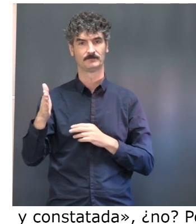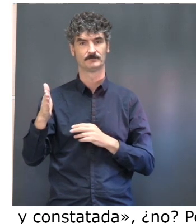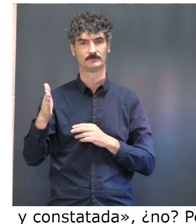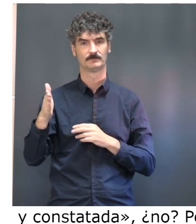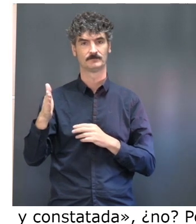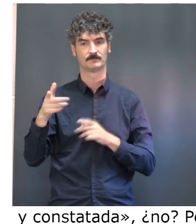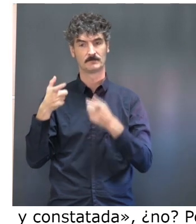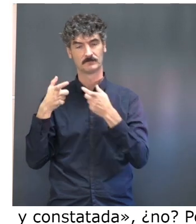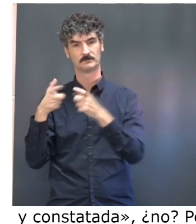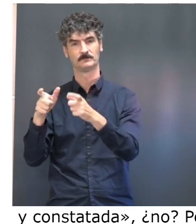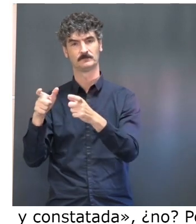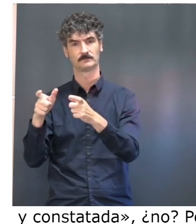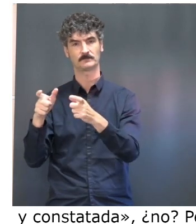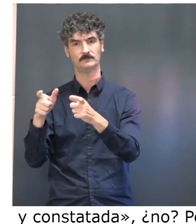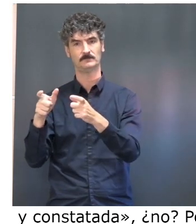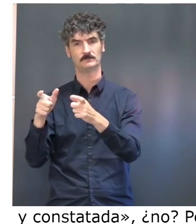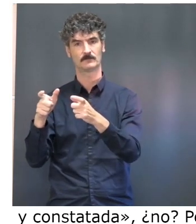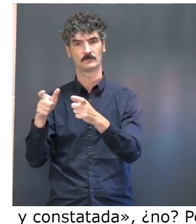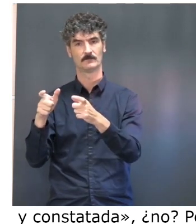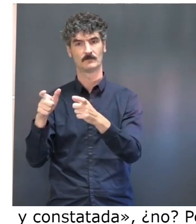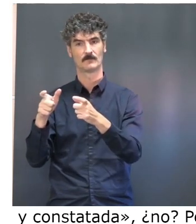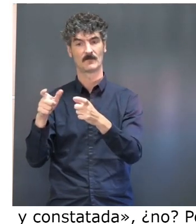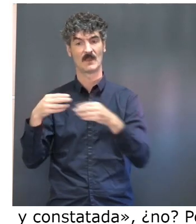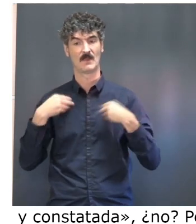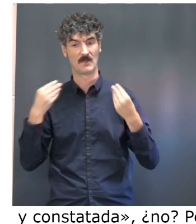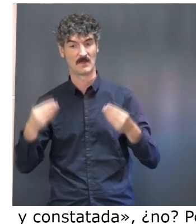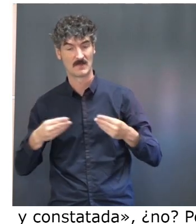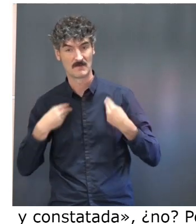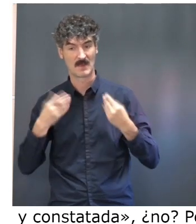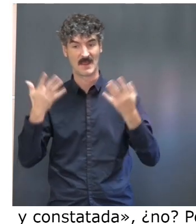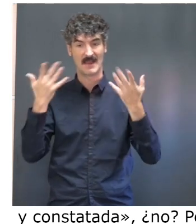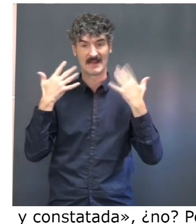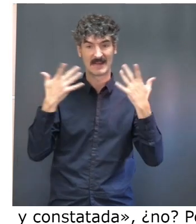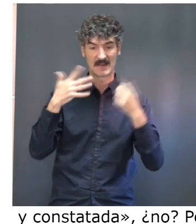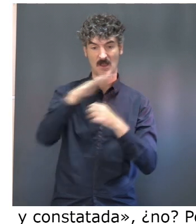la parte de la diversión, ¿no? Y de los recreos y de los